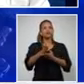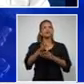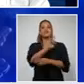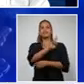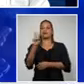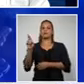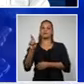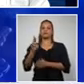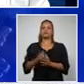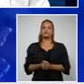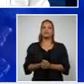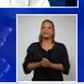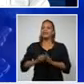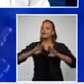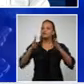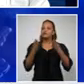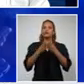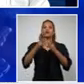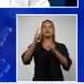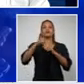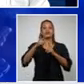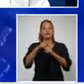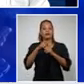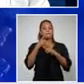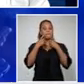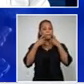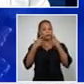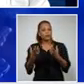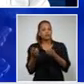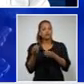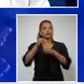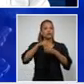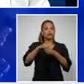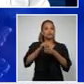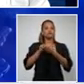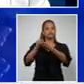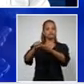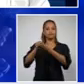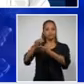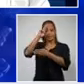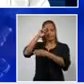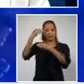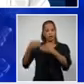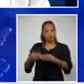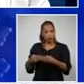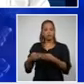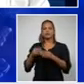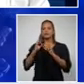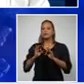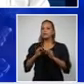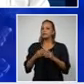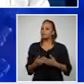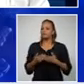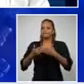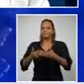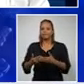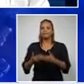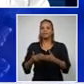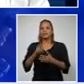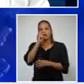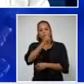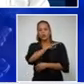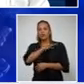En las tareas más importantes, incluyendo servicios de salud, dando siempre frente. Y los niños, pues realmente uno se